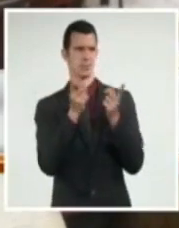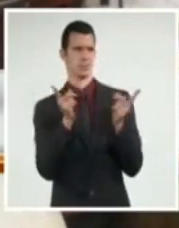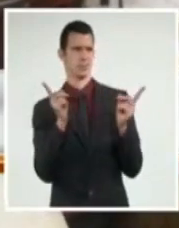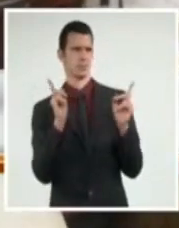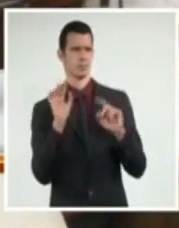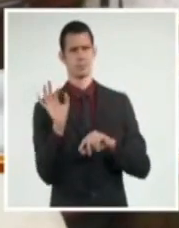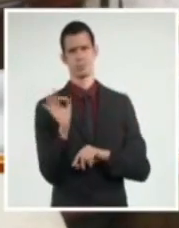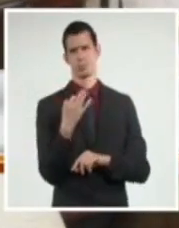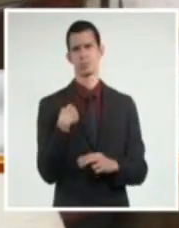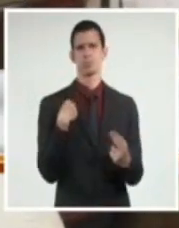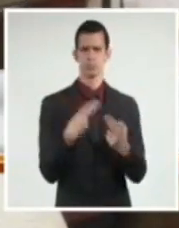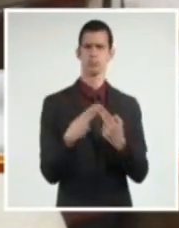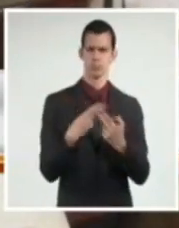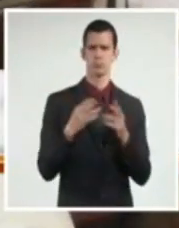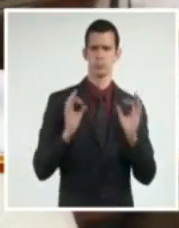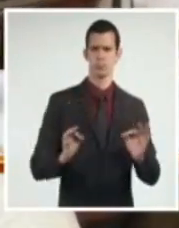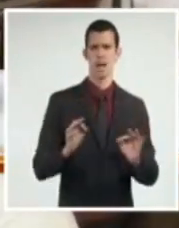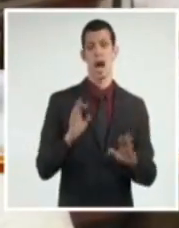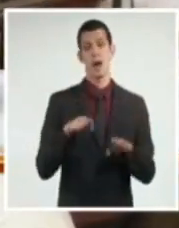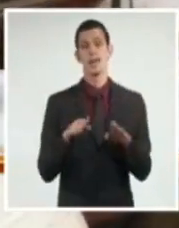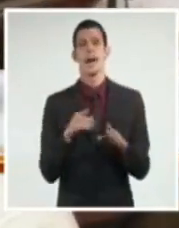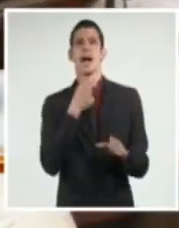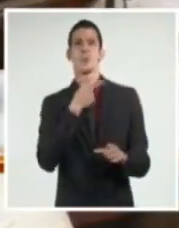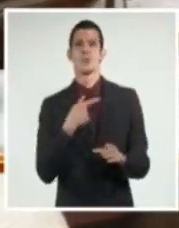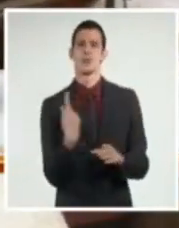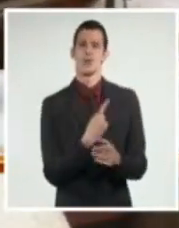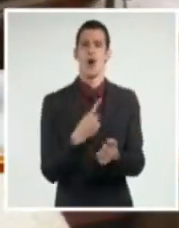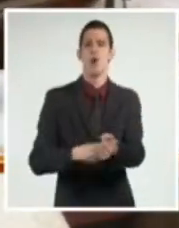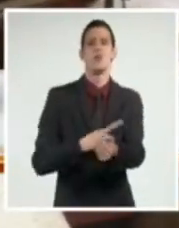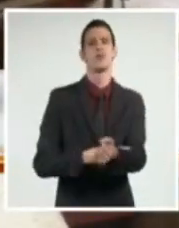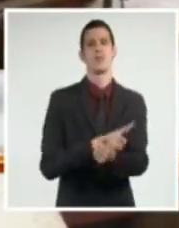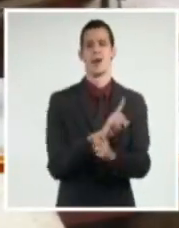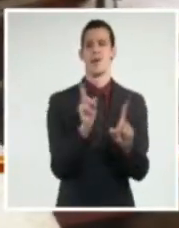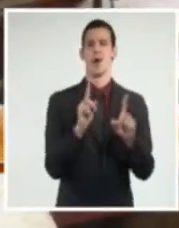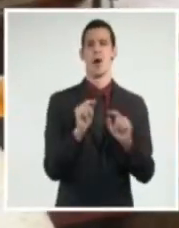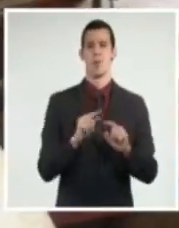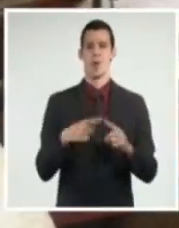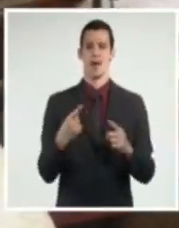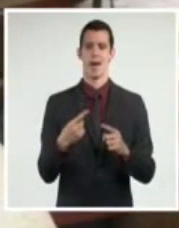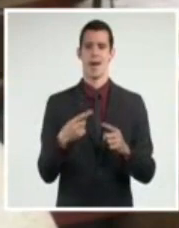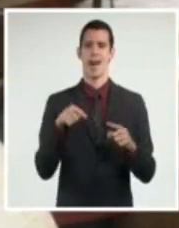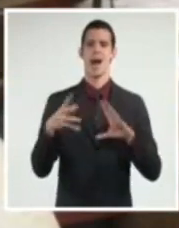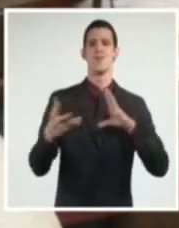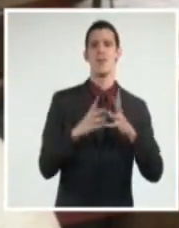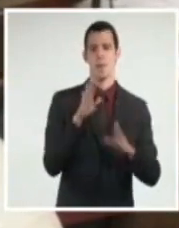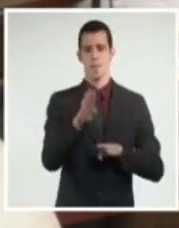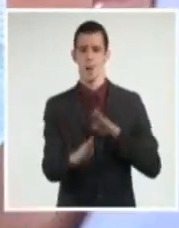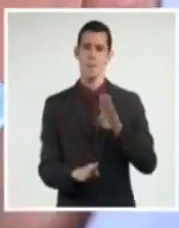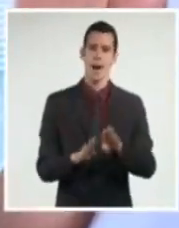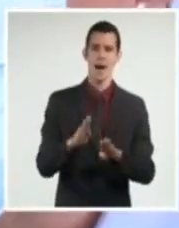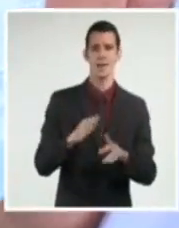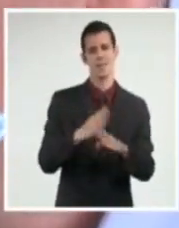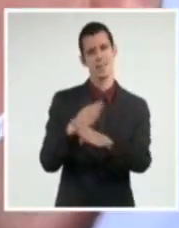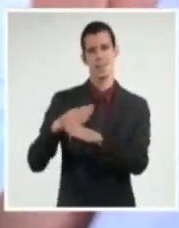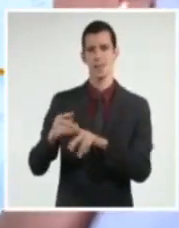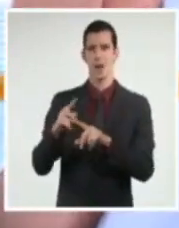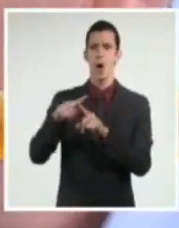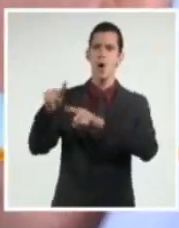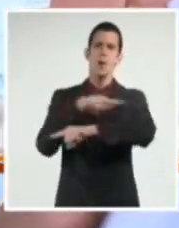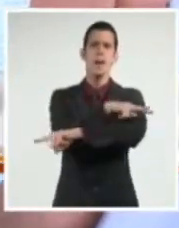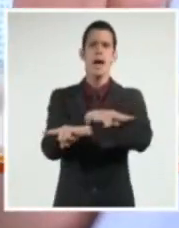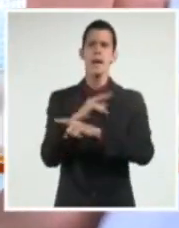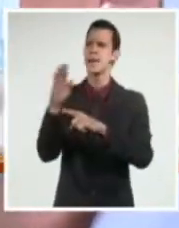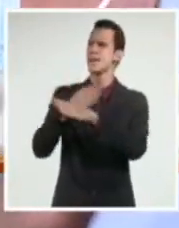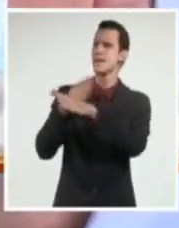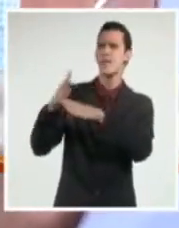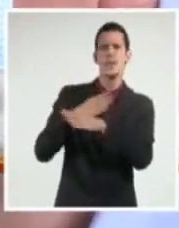un poquitico diferente a como son en los países donde venimos, pero a positivo, ¿no? Sí, todos son muy